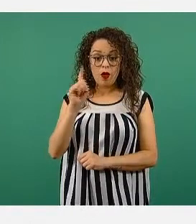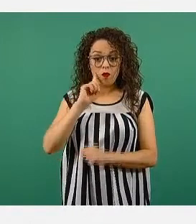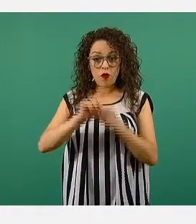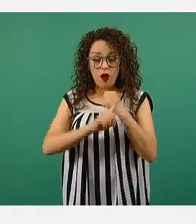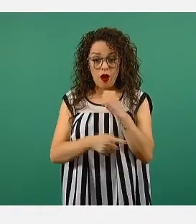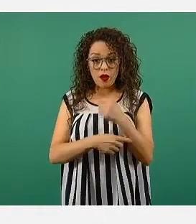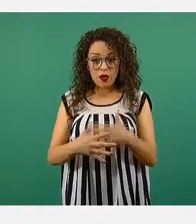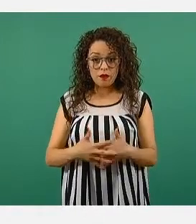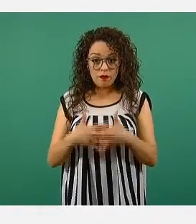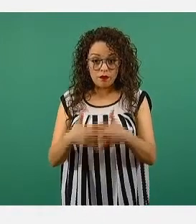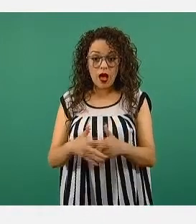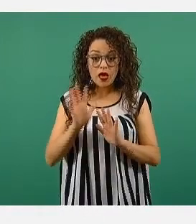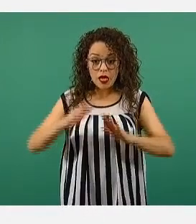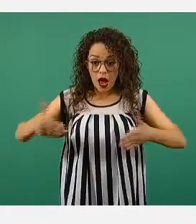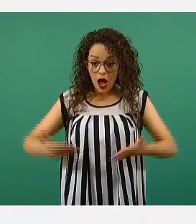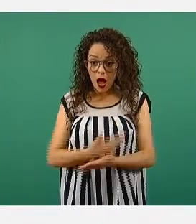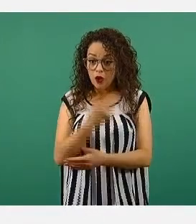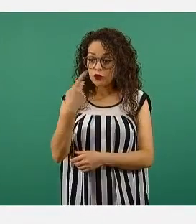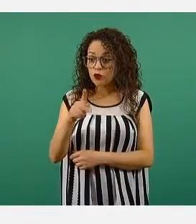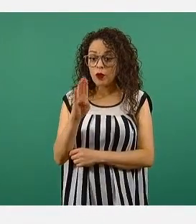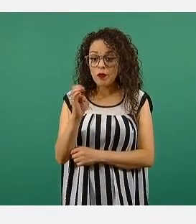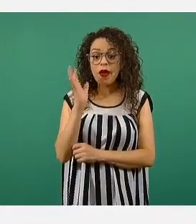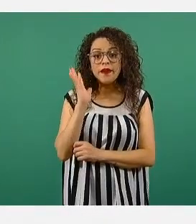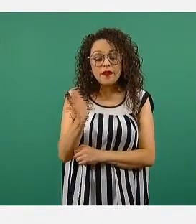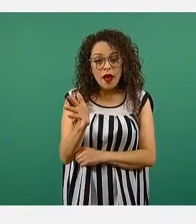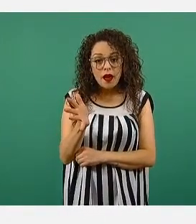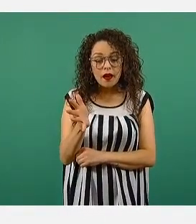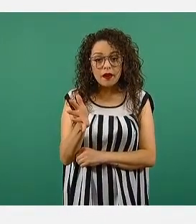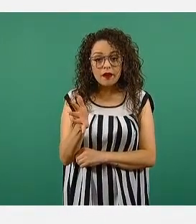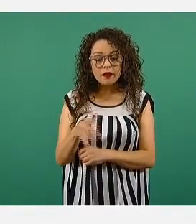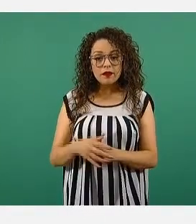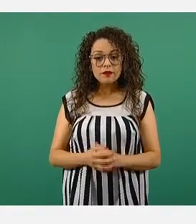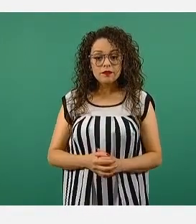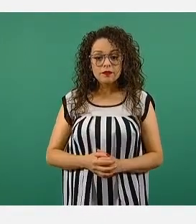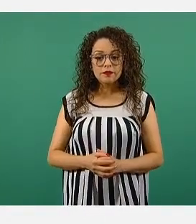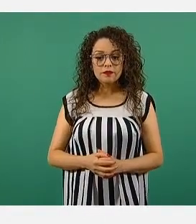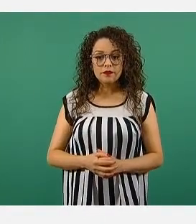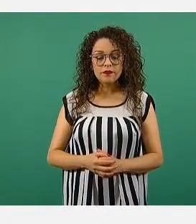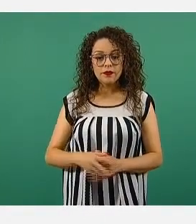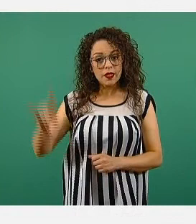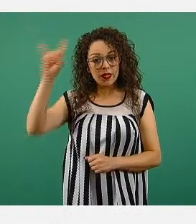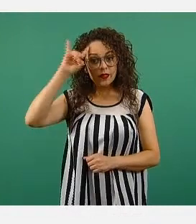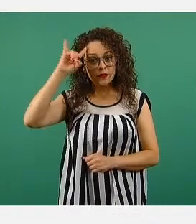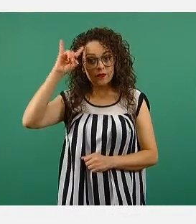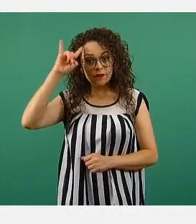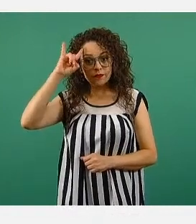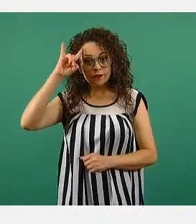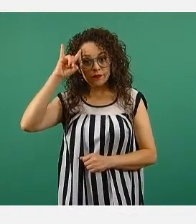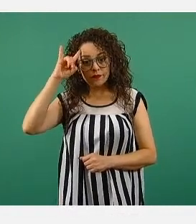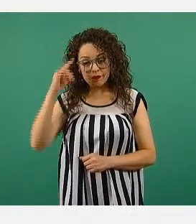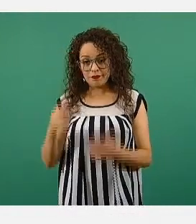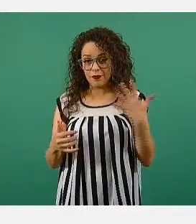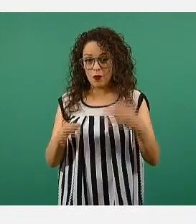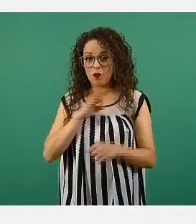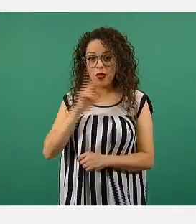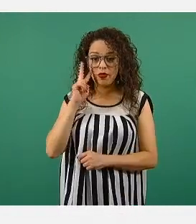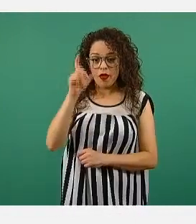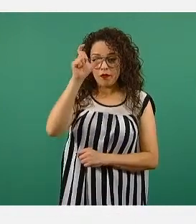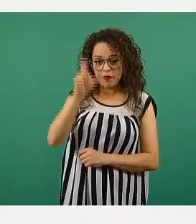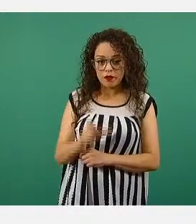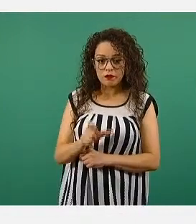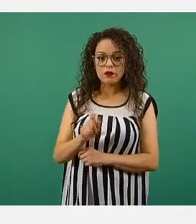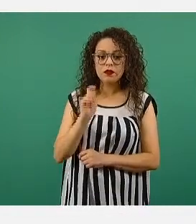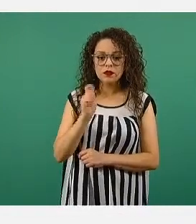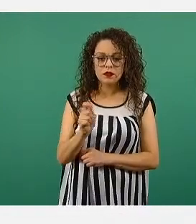cuales ya nacieron sus bebés. En la columna izquierda vemos el evento: aborto, óbito, que es